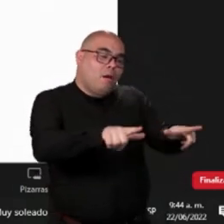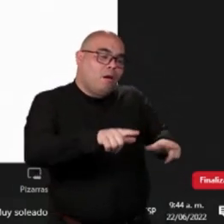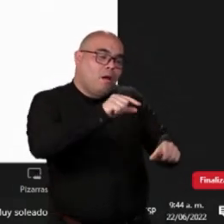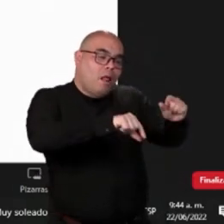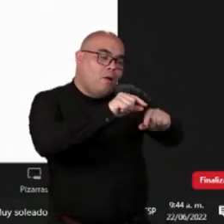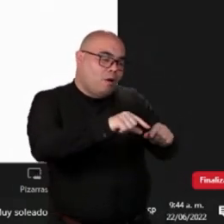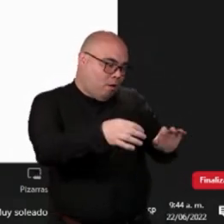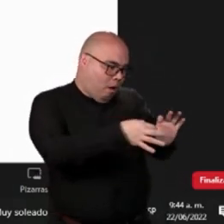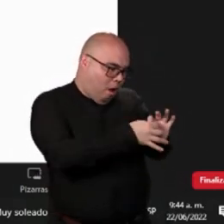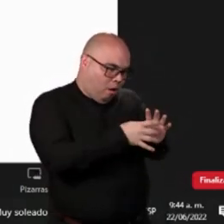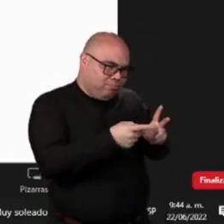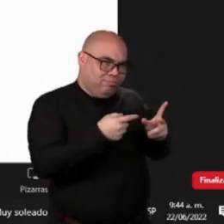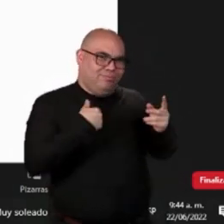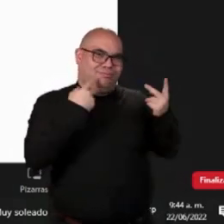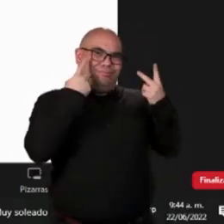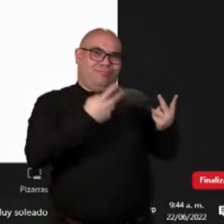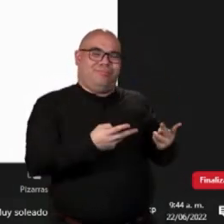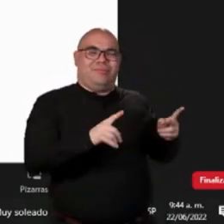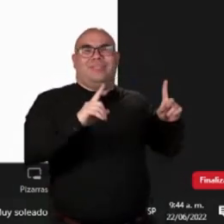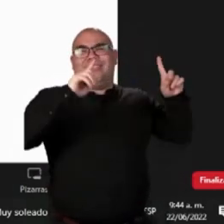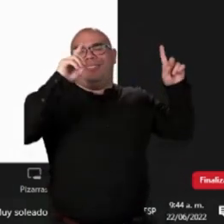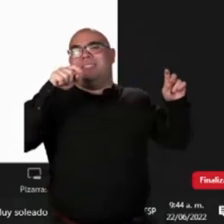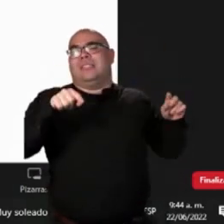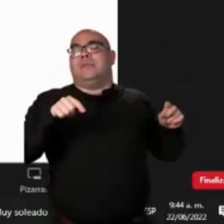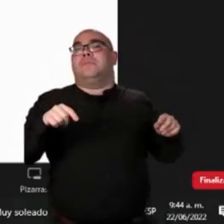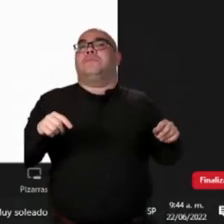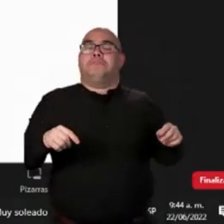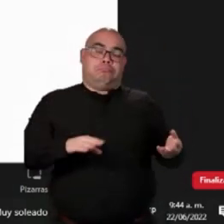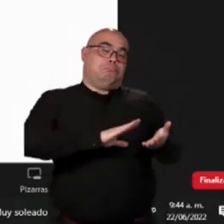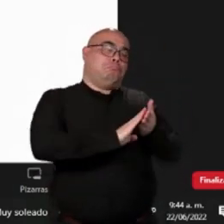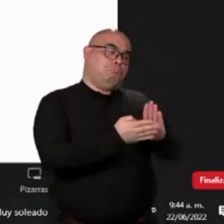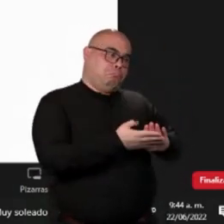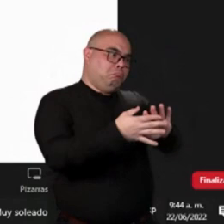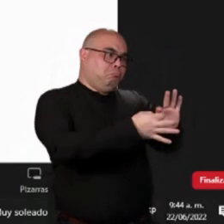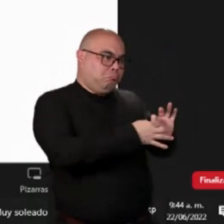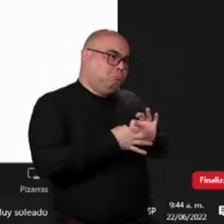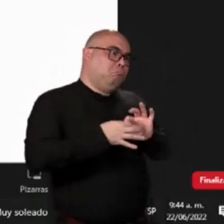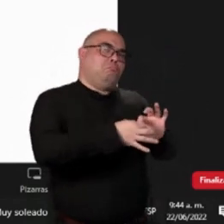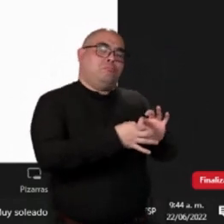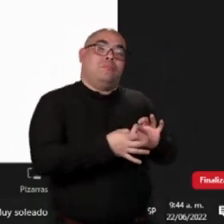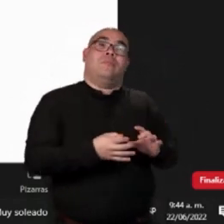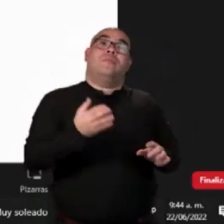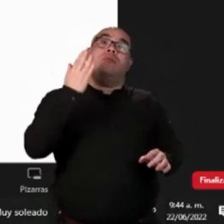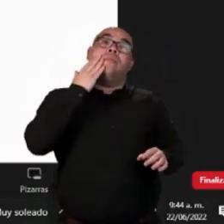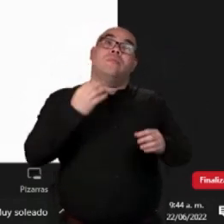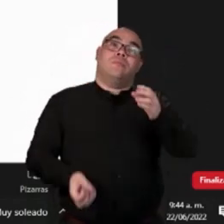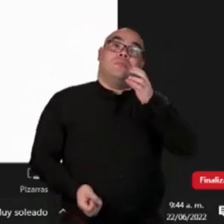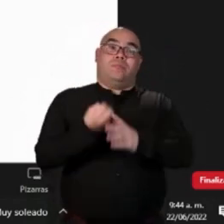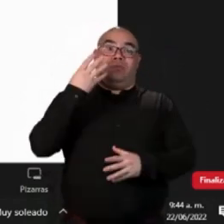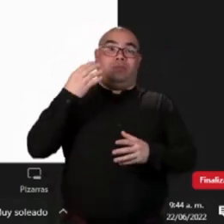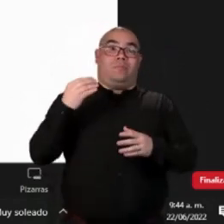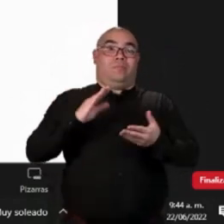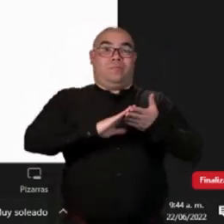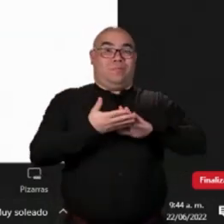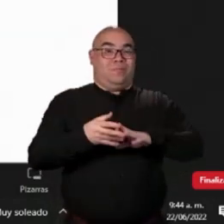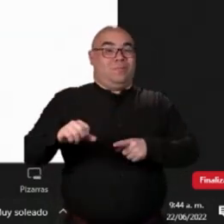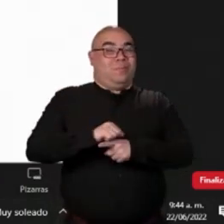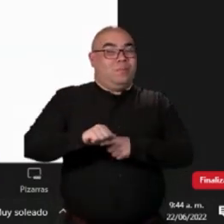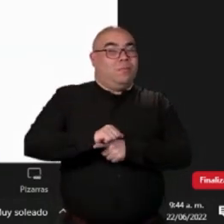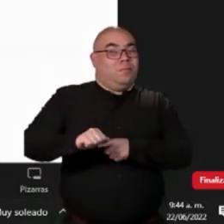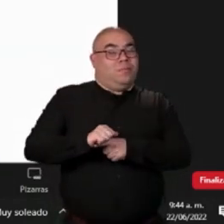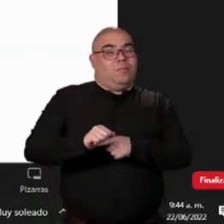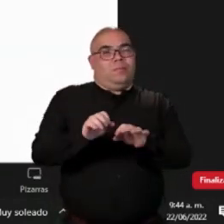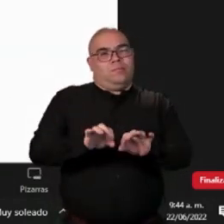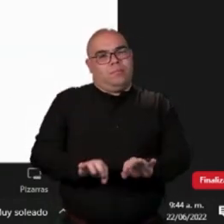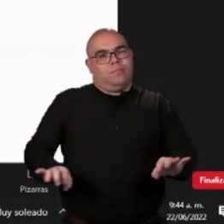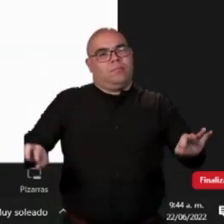de una comunidad de práctica. Crear estas comunidades de práctica es algo muy importante